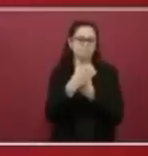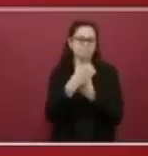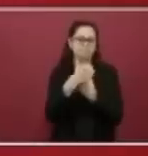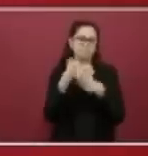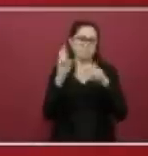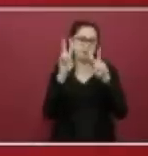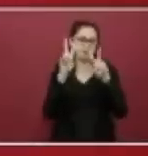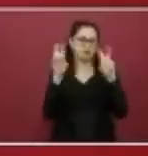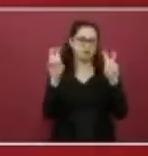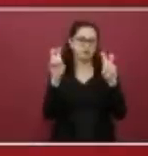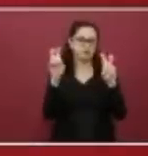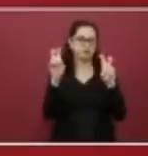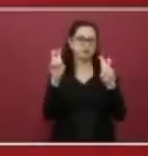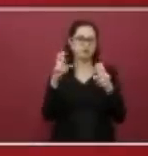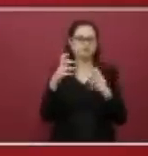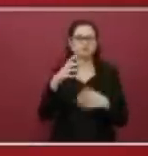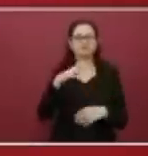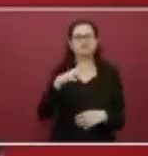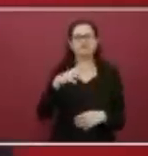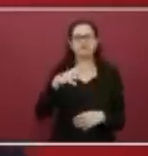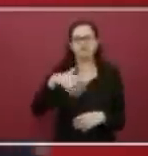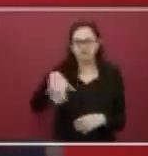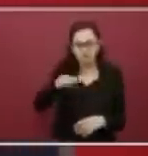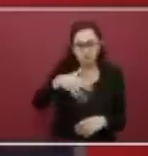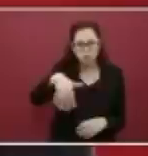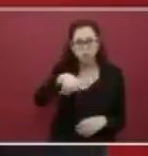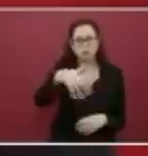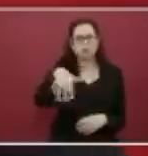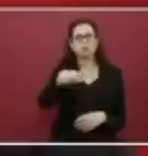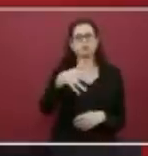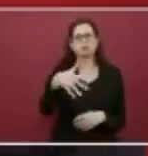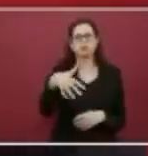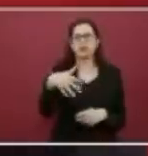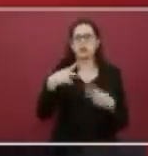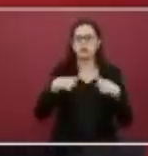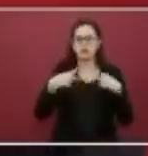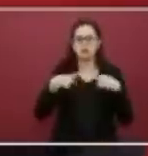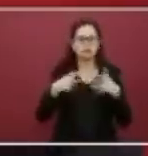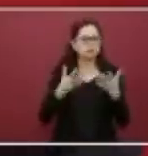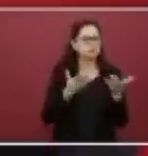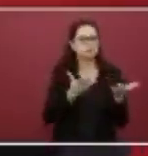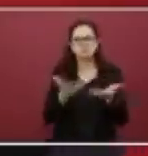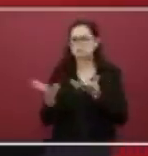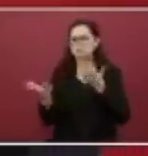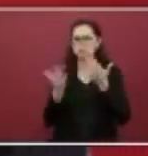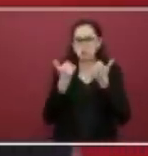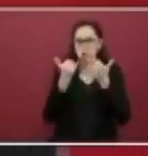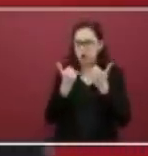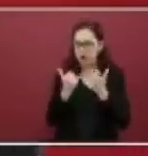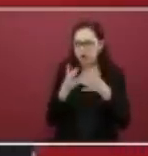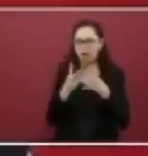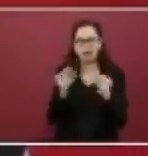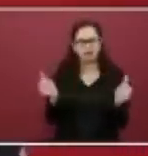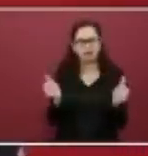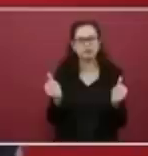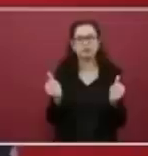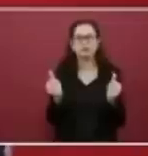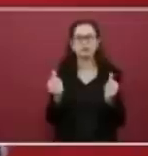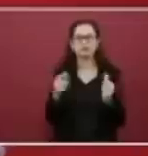de la búsqueda de desaparecidos y atención a